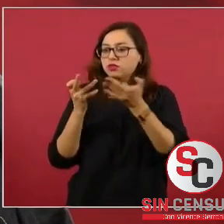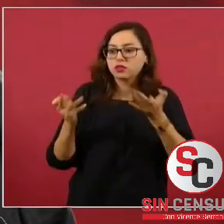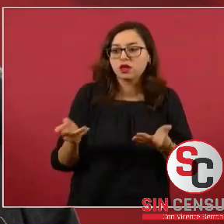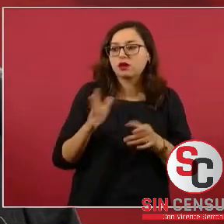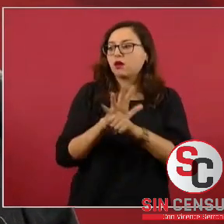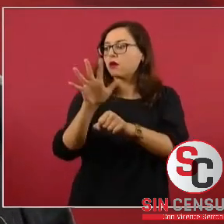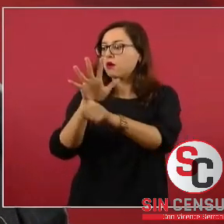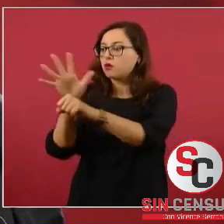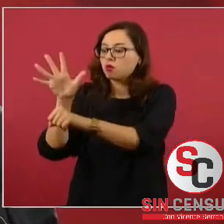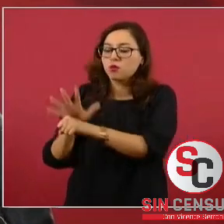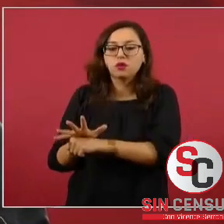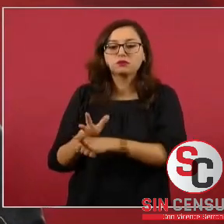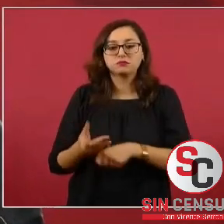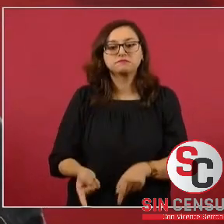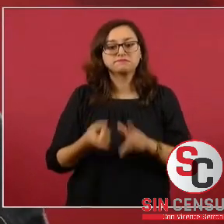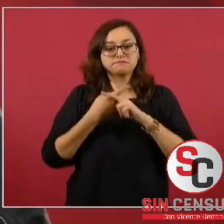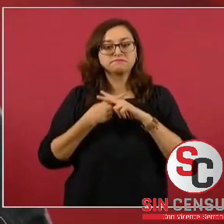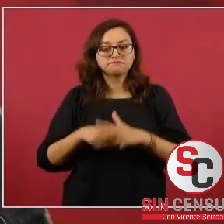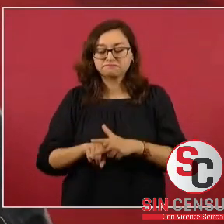para empezar.